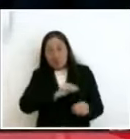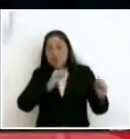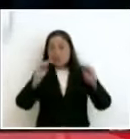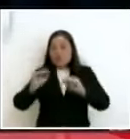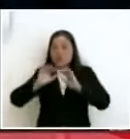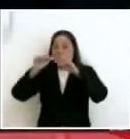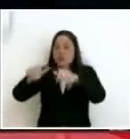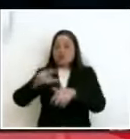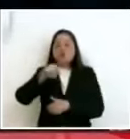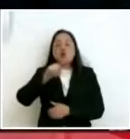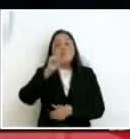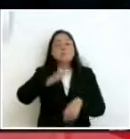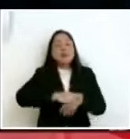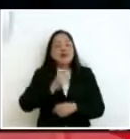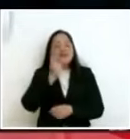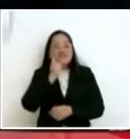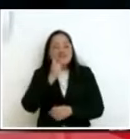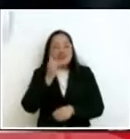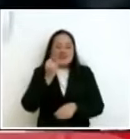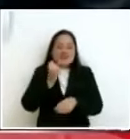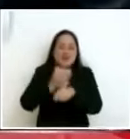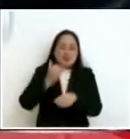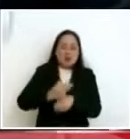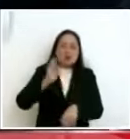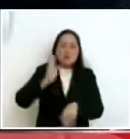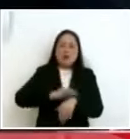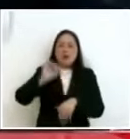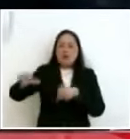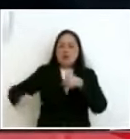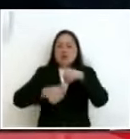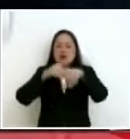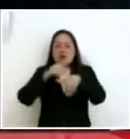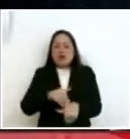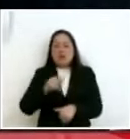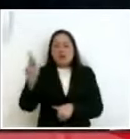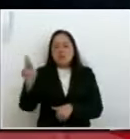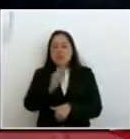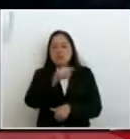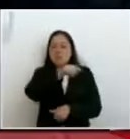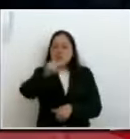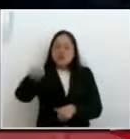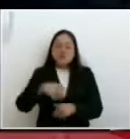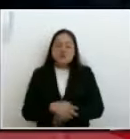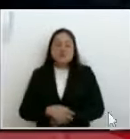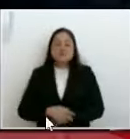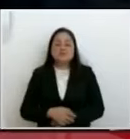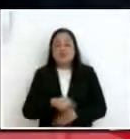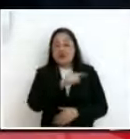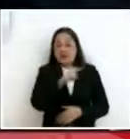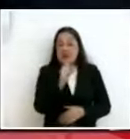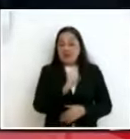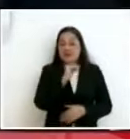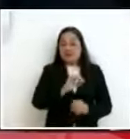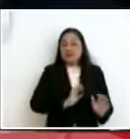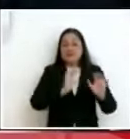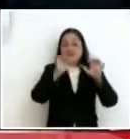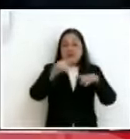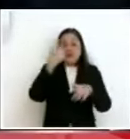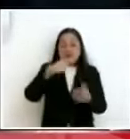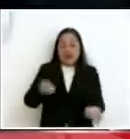grillos como ustedes, los más sumisos como ustedes, quienes lleguen a la